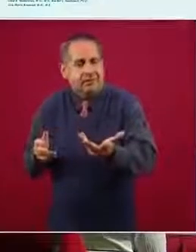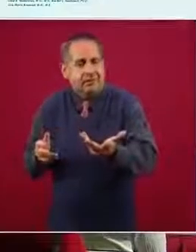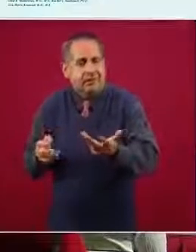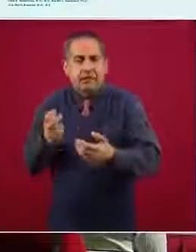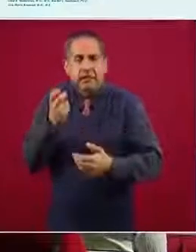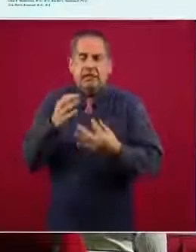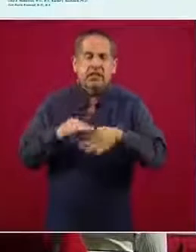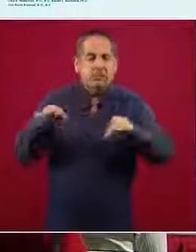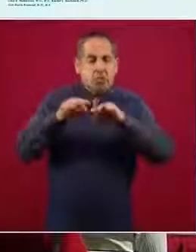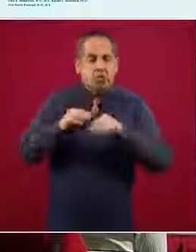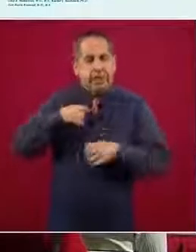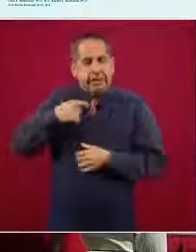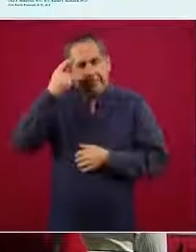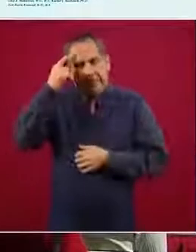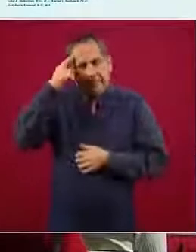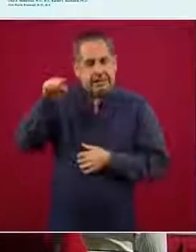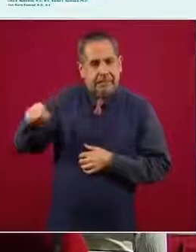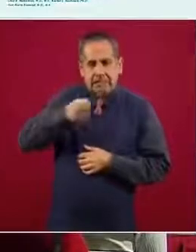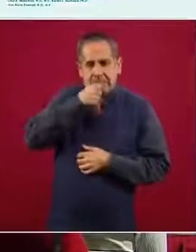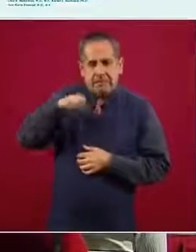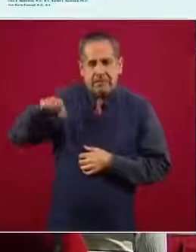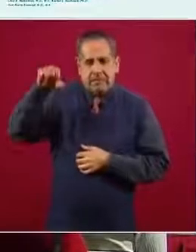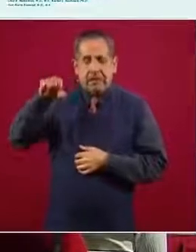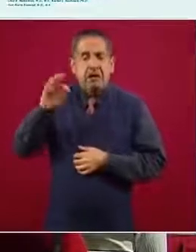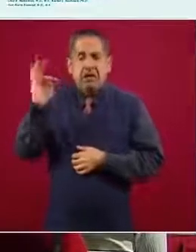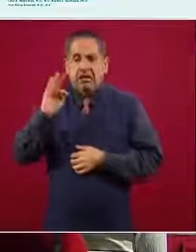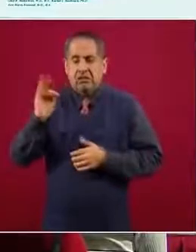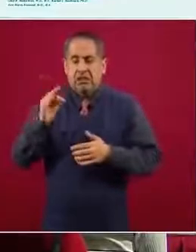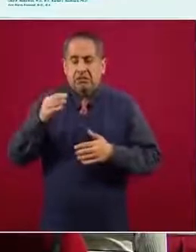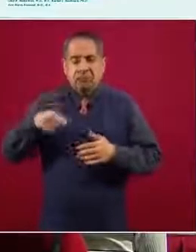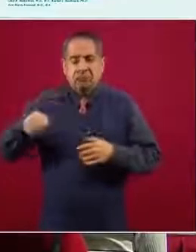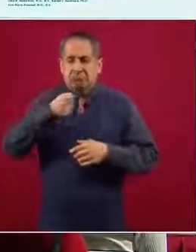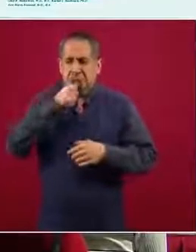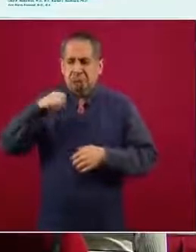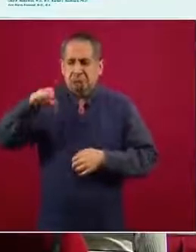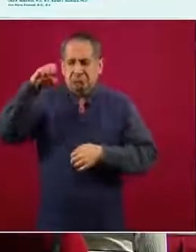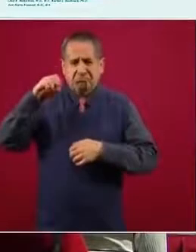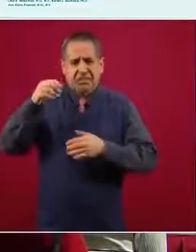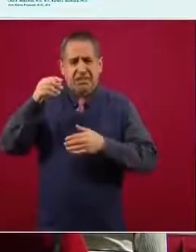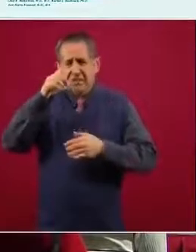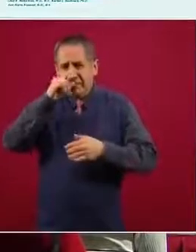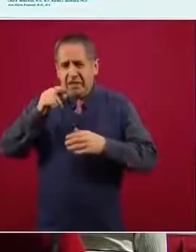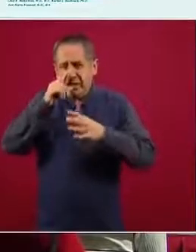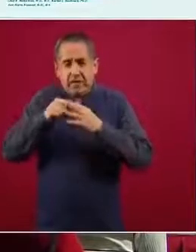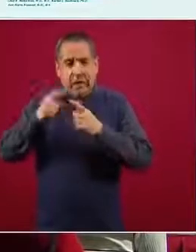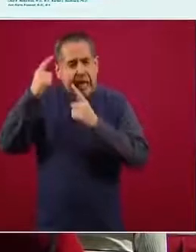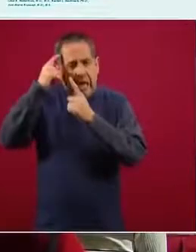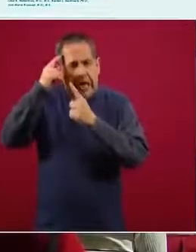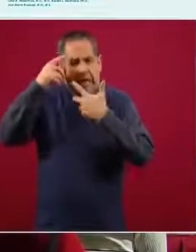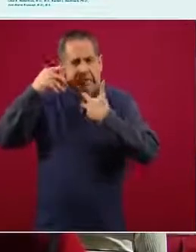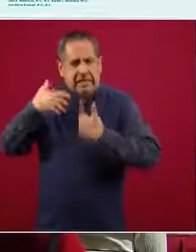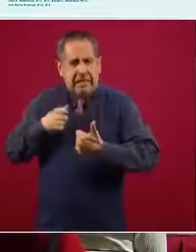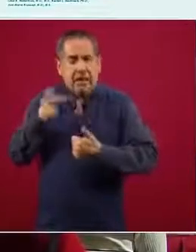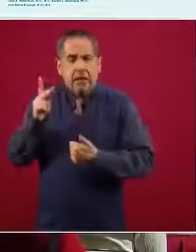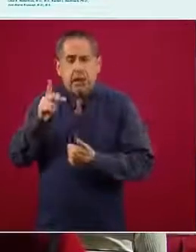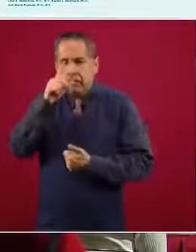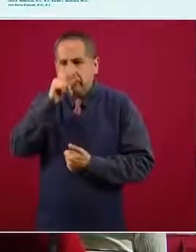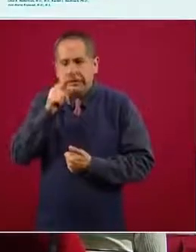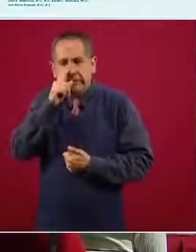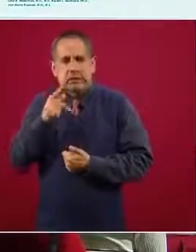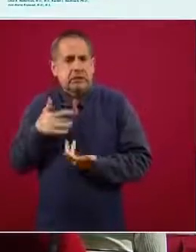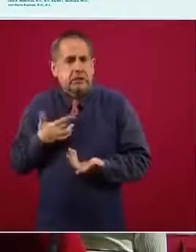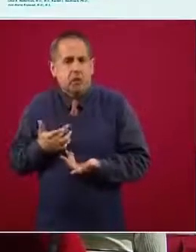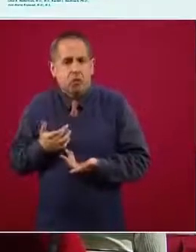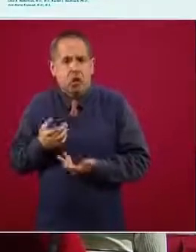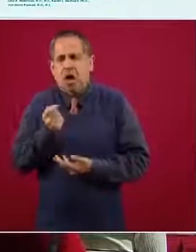esto es importante porque puede afectar a los adultos mayores que no tienen algún deterioro cognitivo. Y hablábamos de